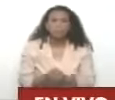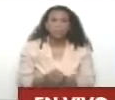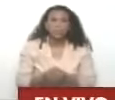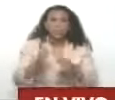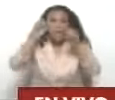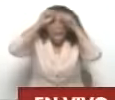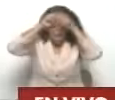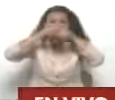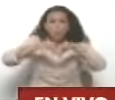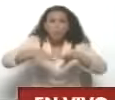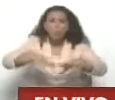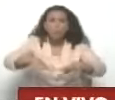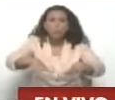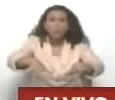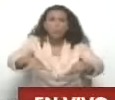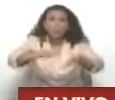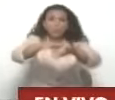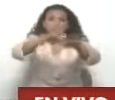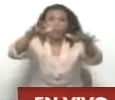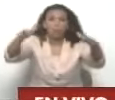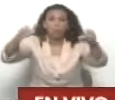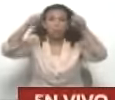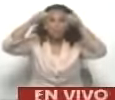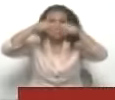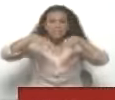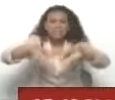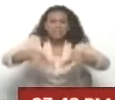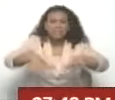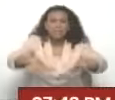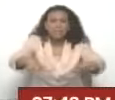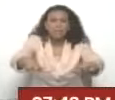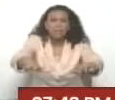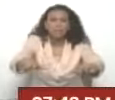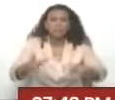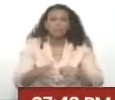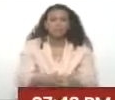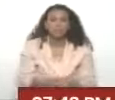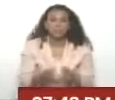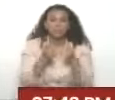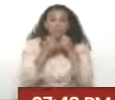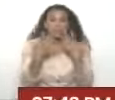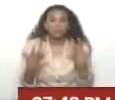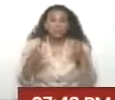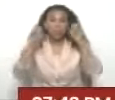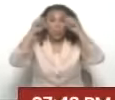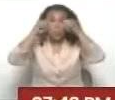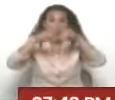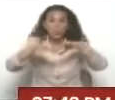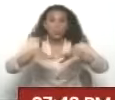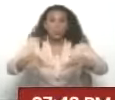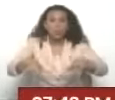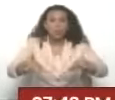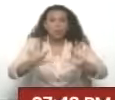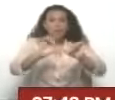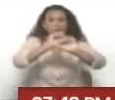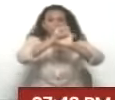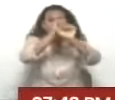luz sobre la tarima, una luz sobre la tarima y